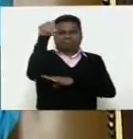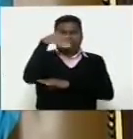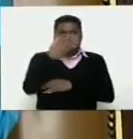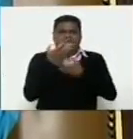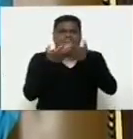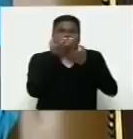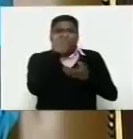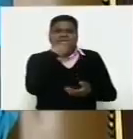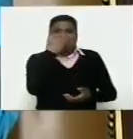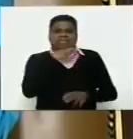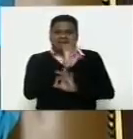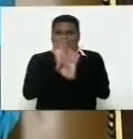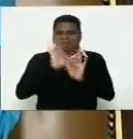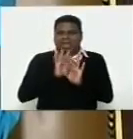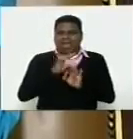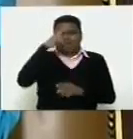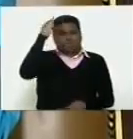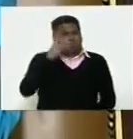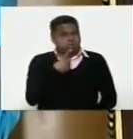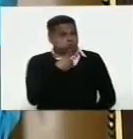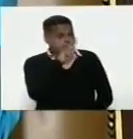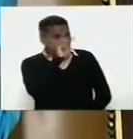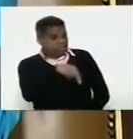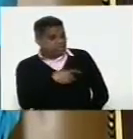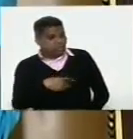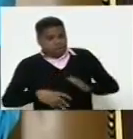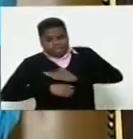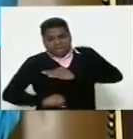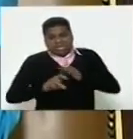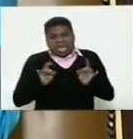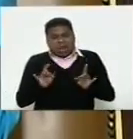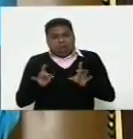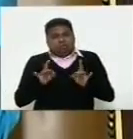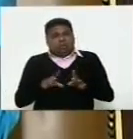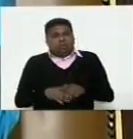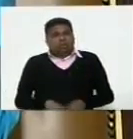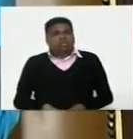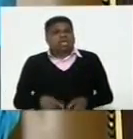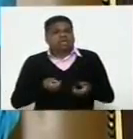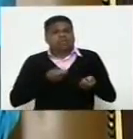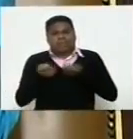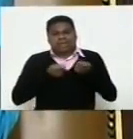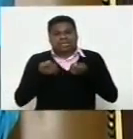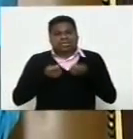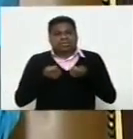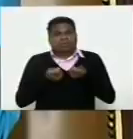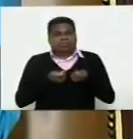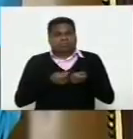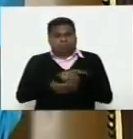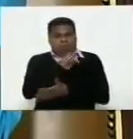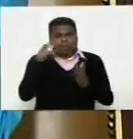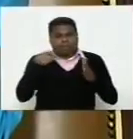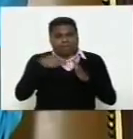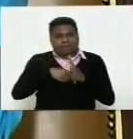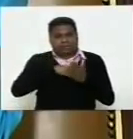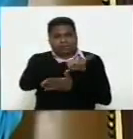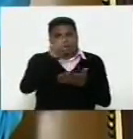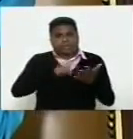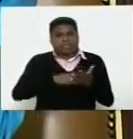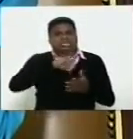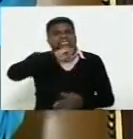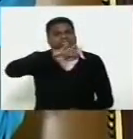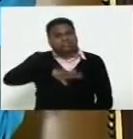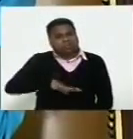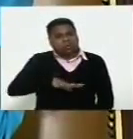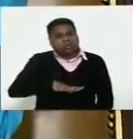nadie, y que Dios nunca le dijo que parirás con dolor y que tu marido te dominará. Que todas esas historias son puras mentiras que